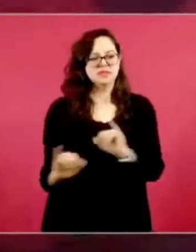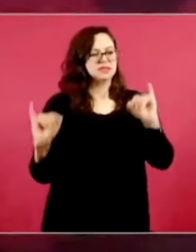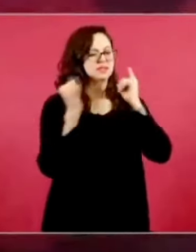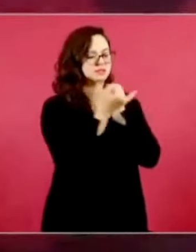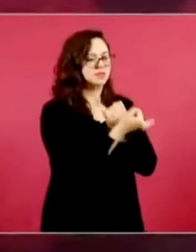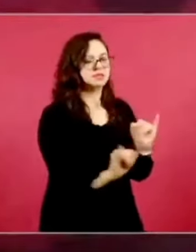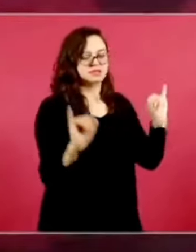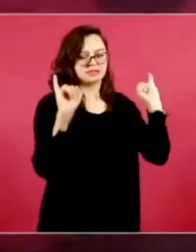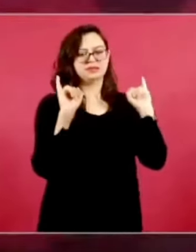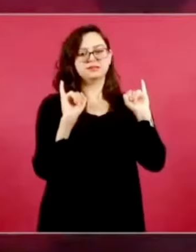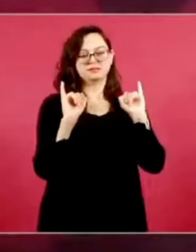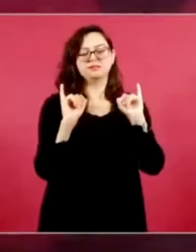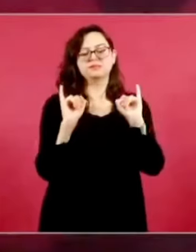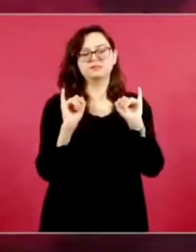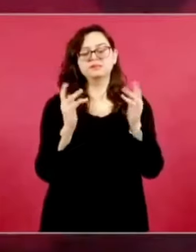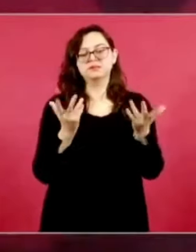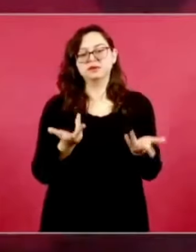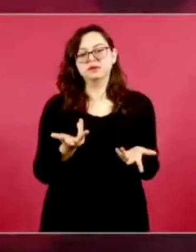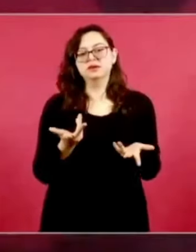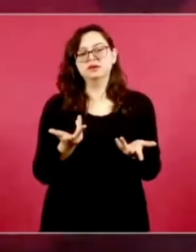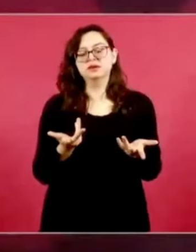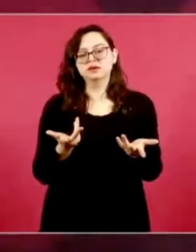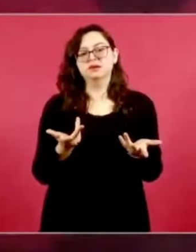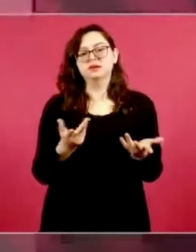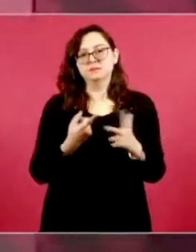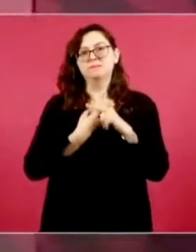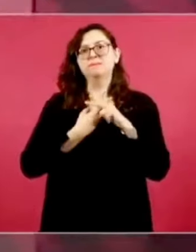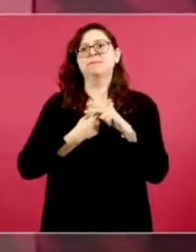descontento de criollos.